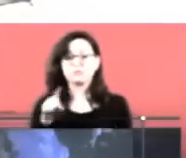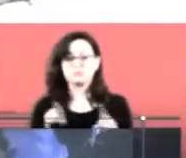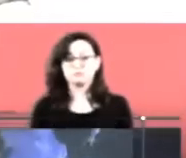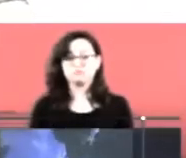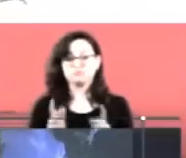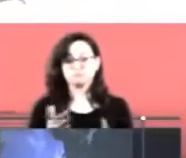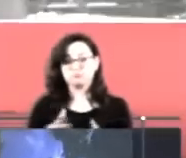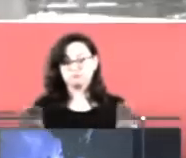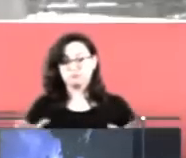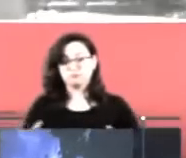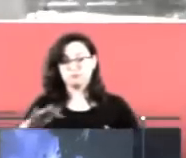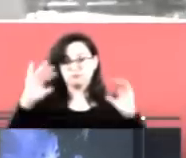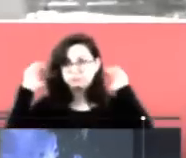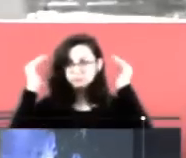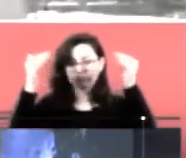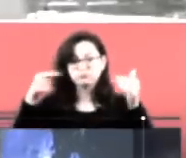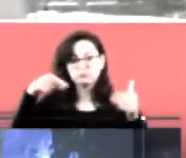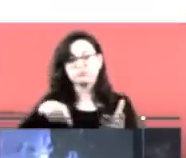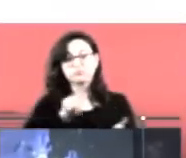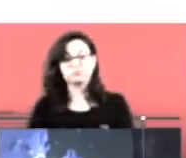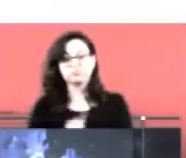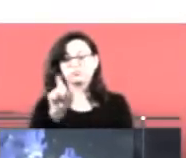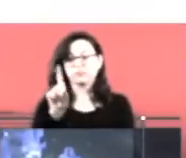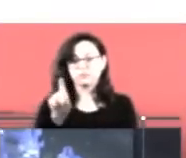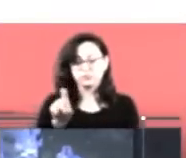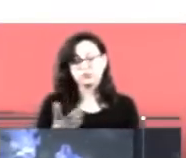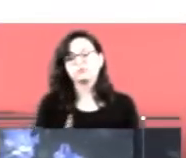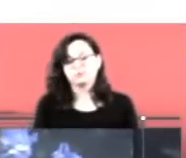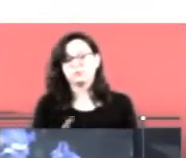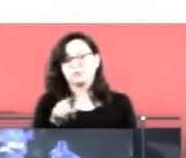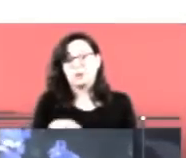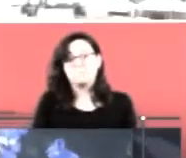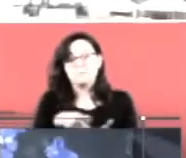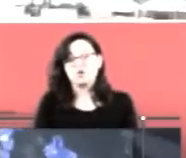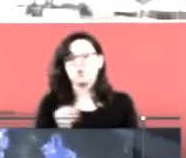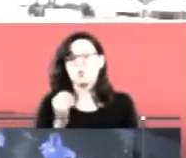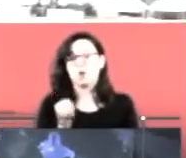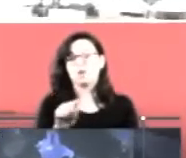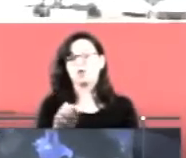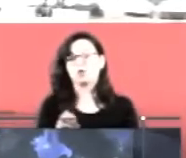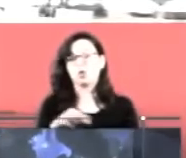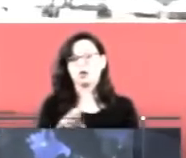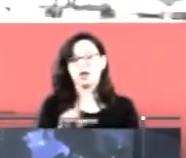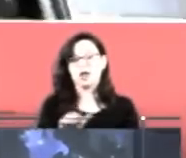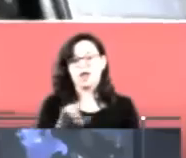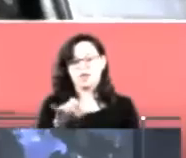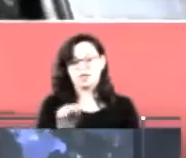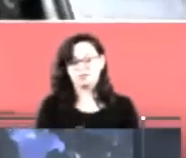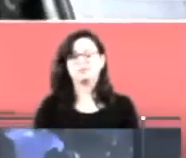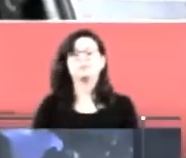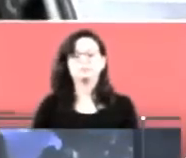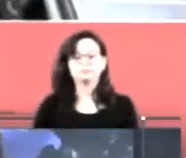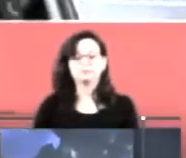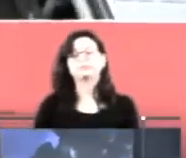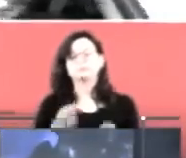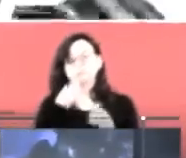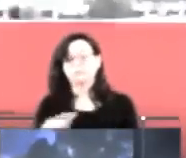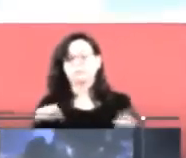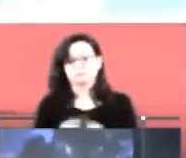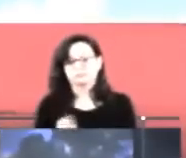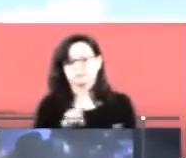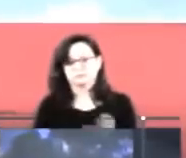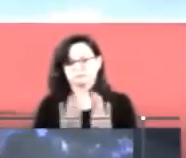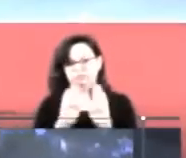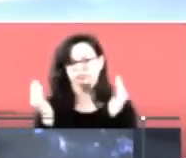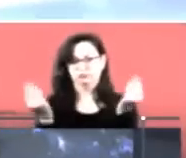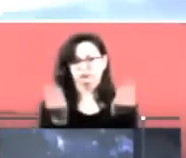equipos, podemos hablar de torres, reactores, bombas, válvulas, hornos, o sea, es muchísimo, los racks de